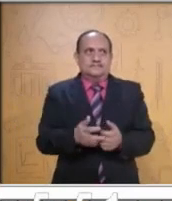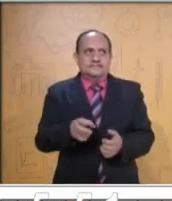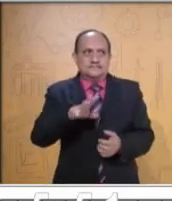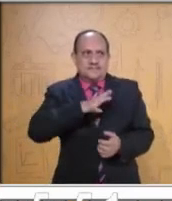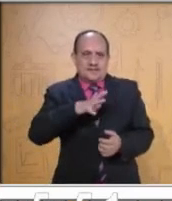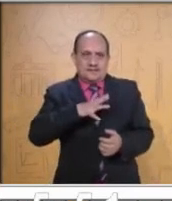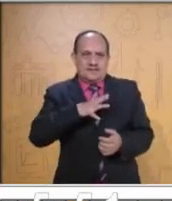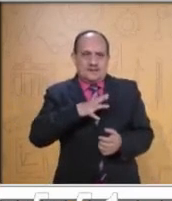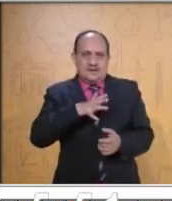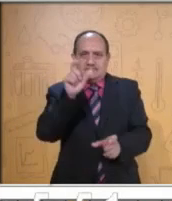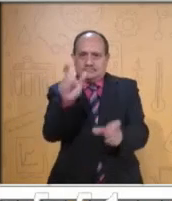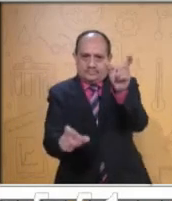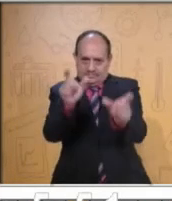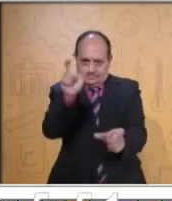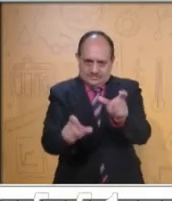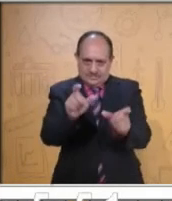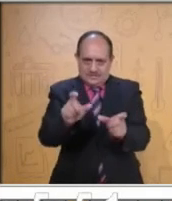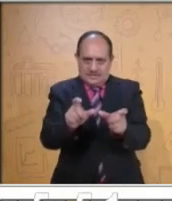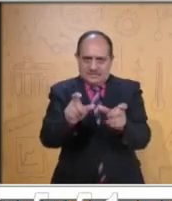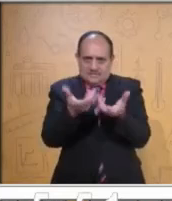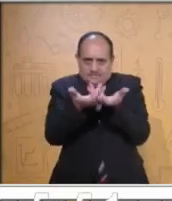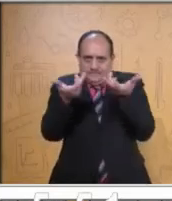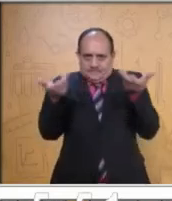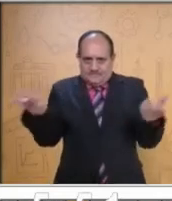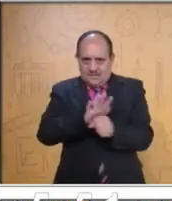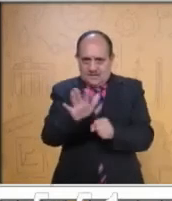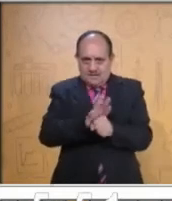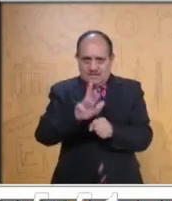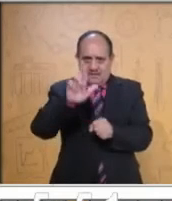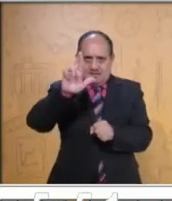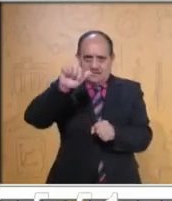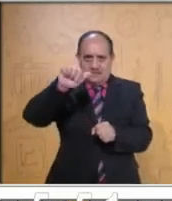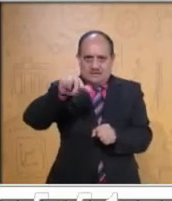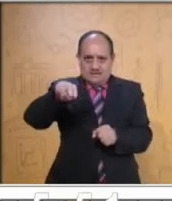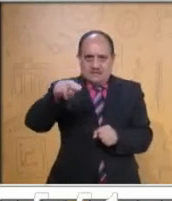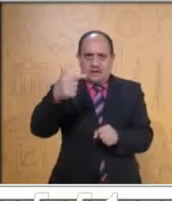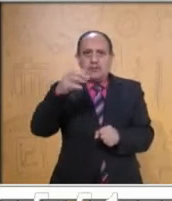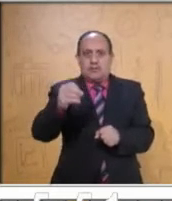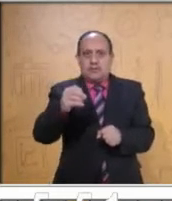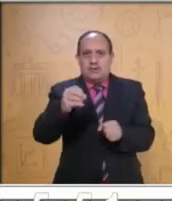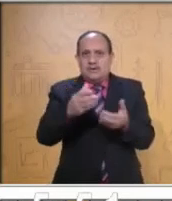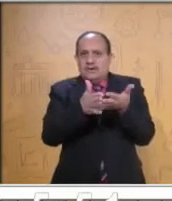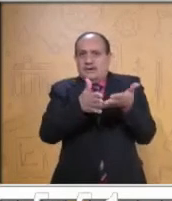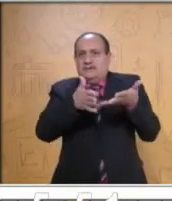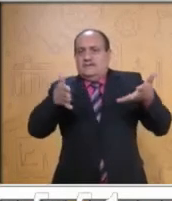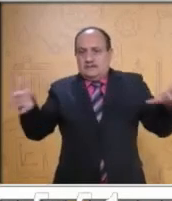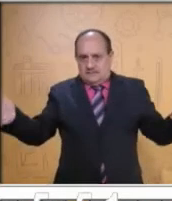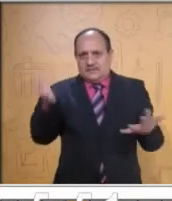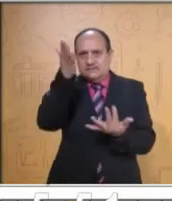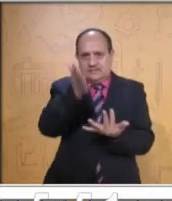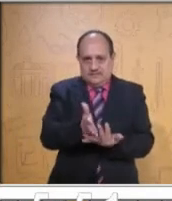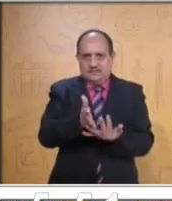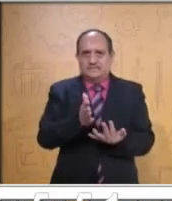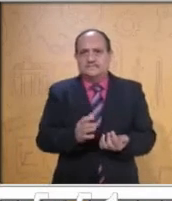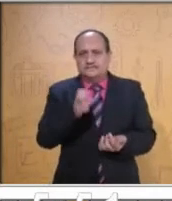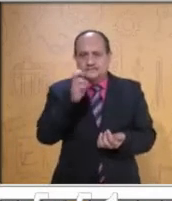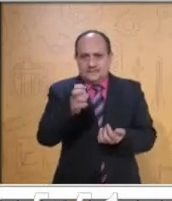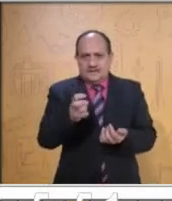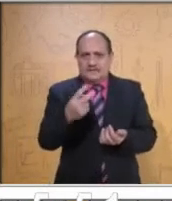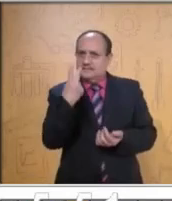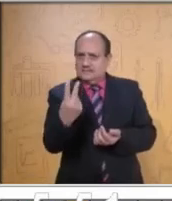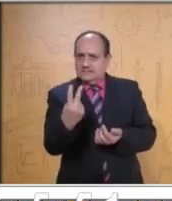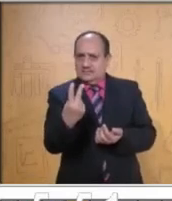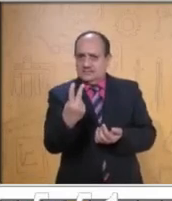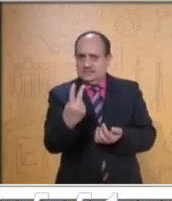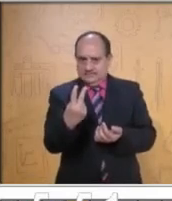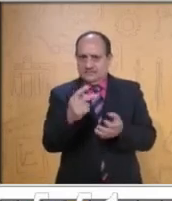que las medidas de dispersión que vamos a trabajar son rango y desviación media. Estas dos medidas, ¿sí?,